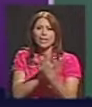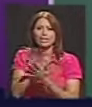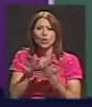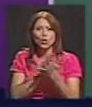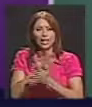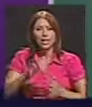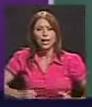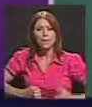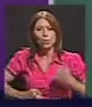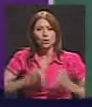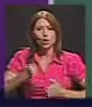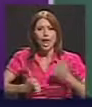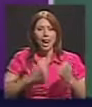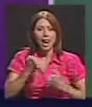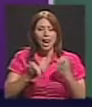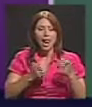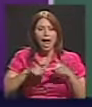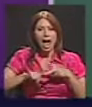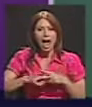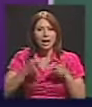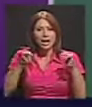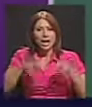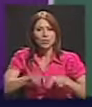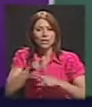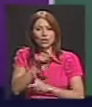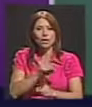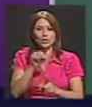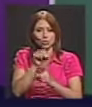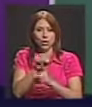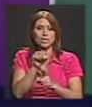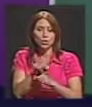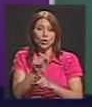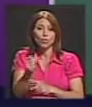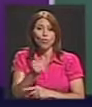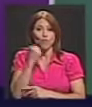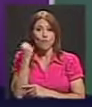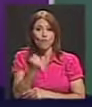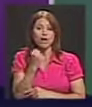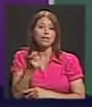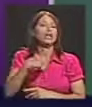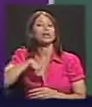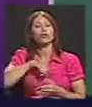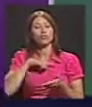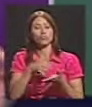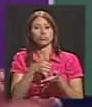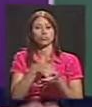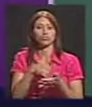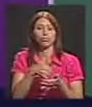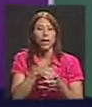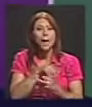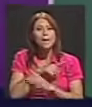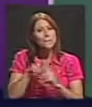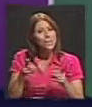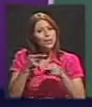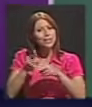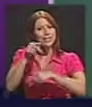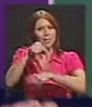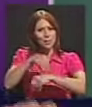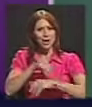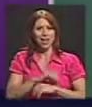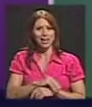a causa de una situación que ha acontecido que es muy fuerte no te se estabiliza pero es temporal